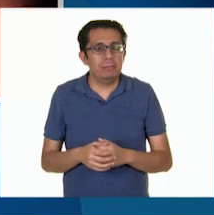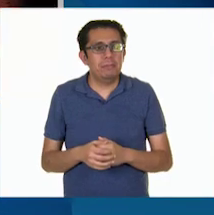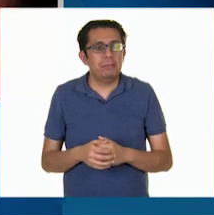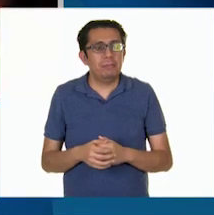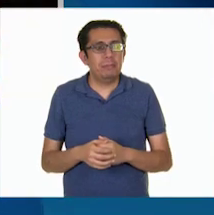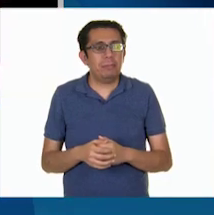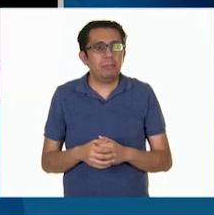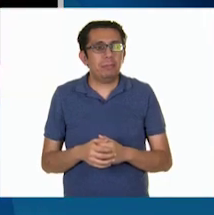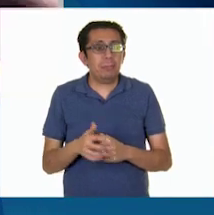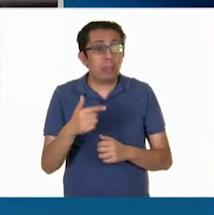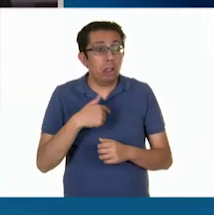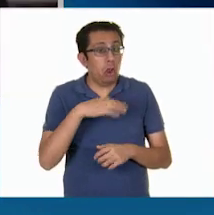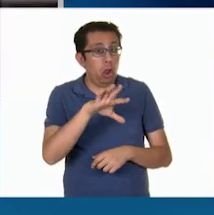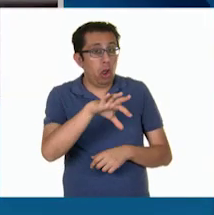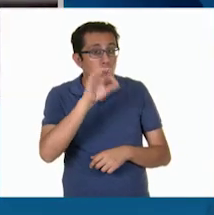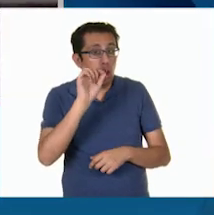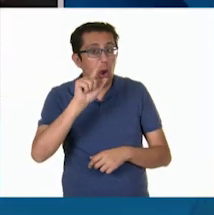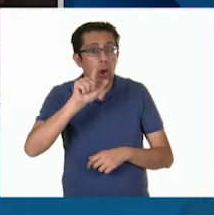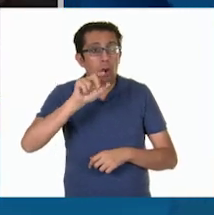Ay, yo escojo a Lucy